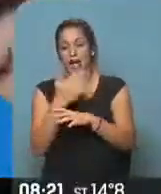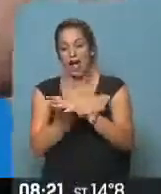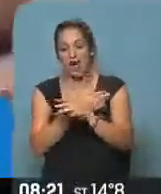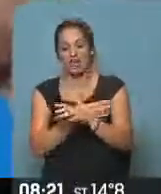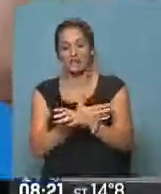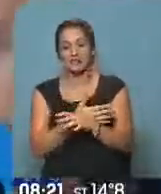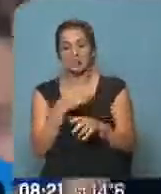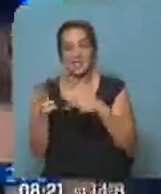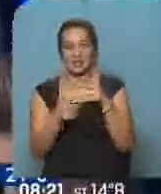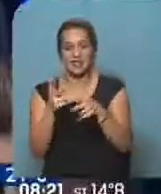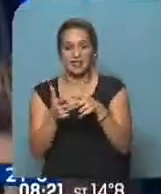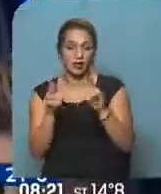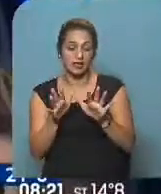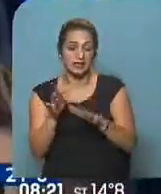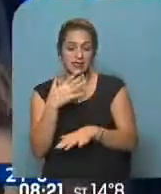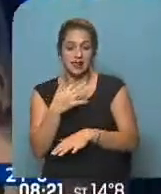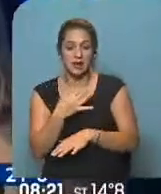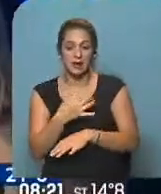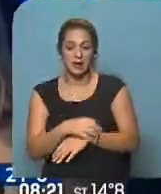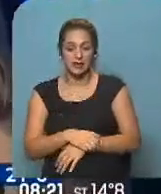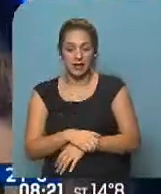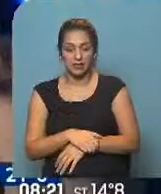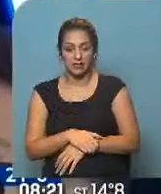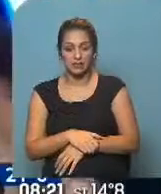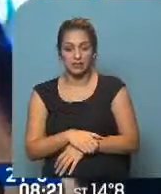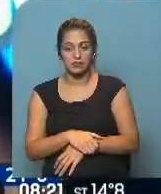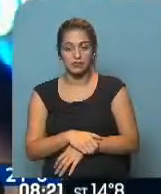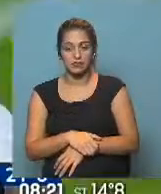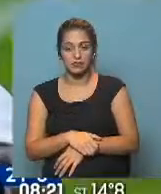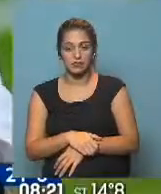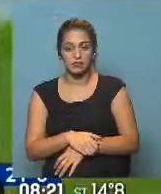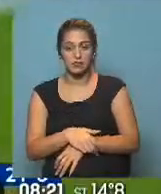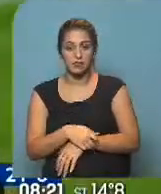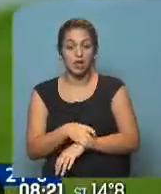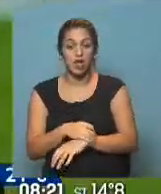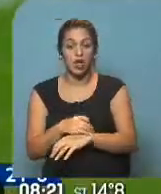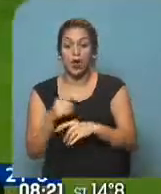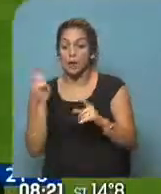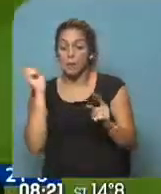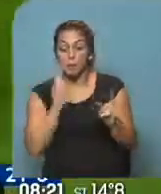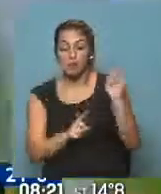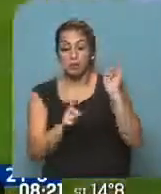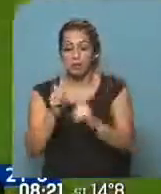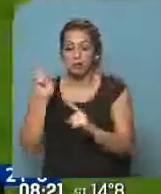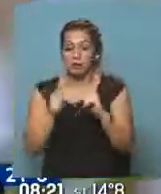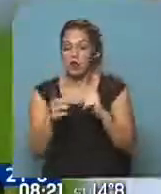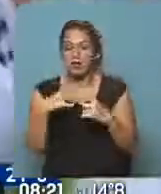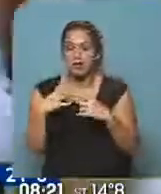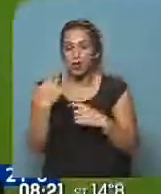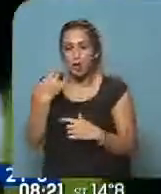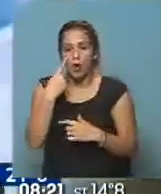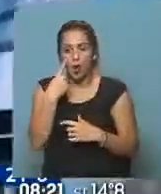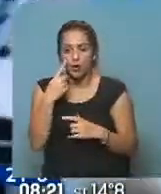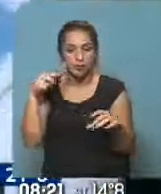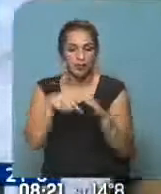esto es parte de la realidad, no han podido prácticamente ni conocerse. Jugadores que han llegado, como justamente quien observamos allí,